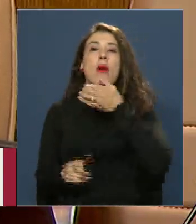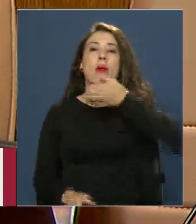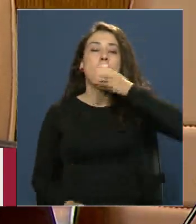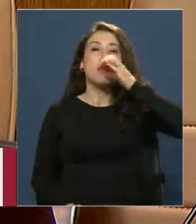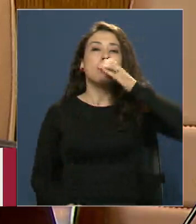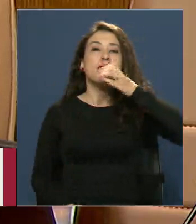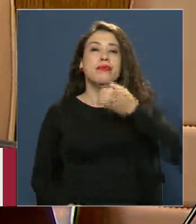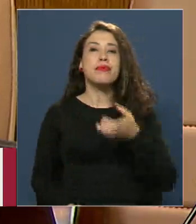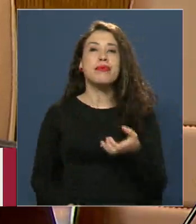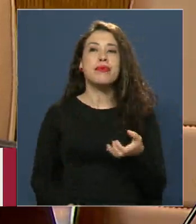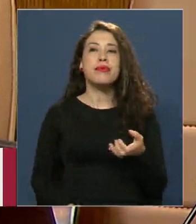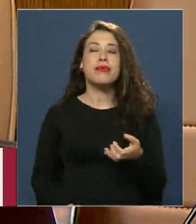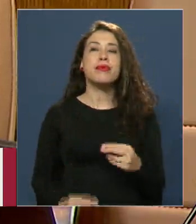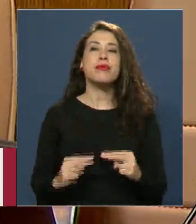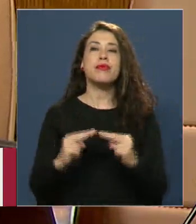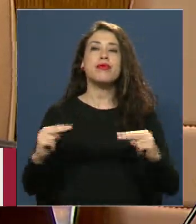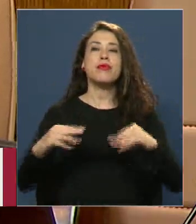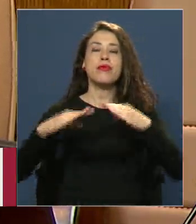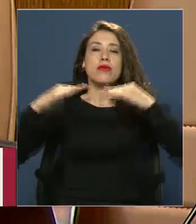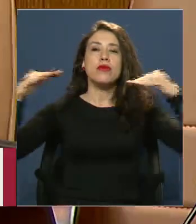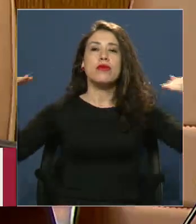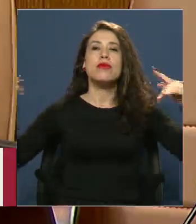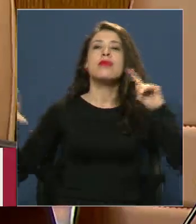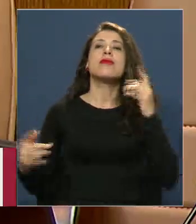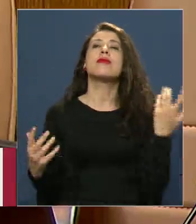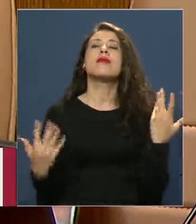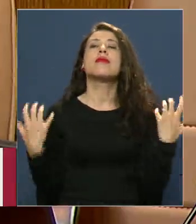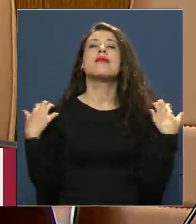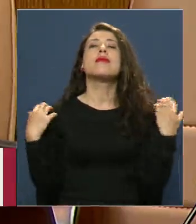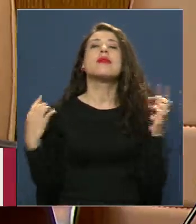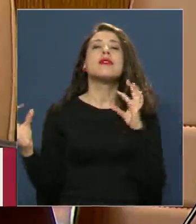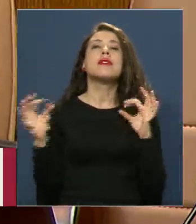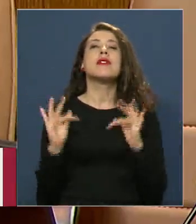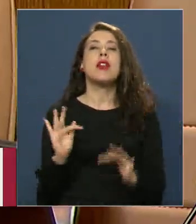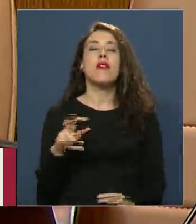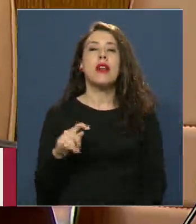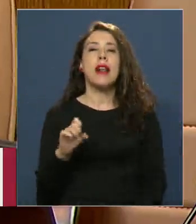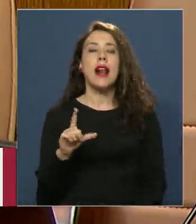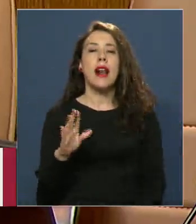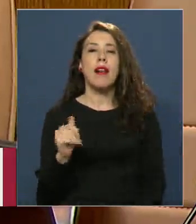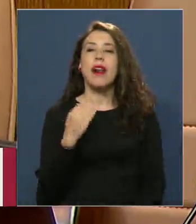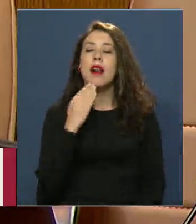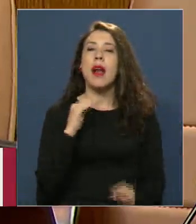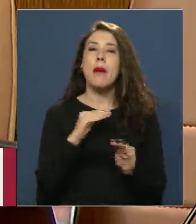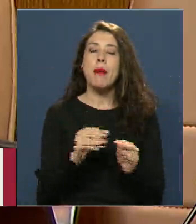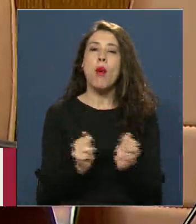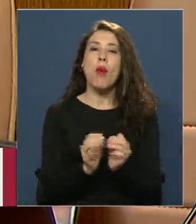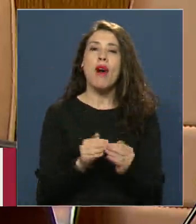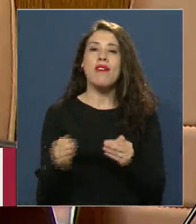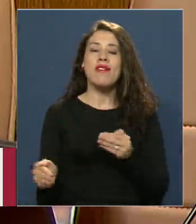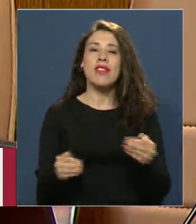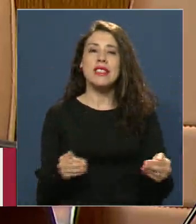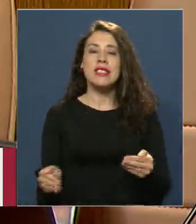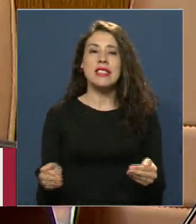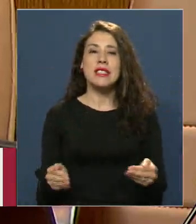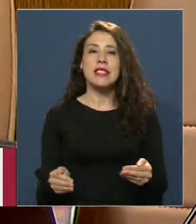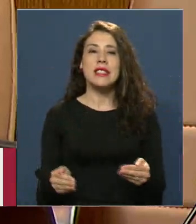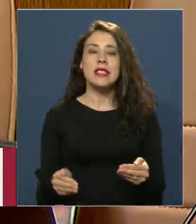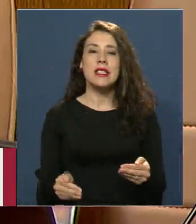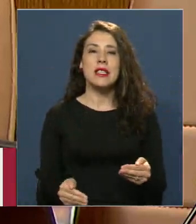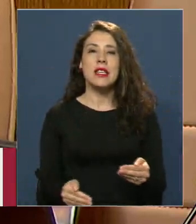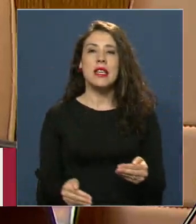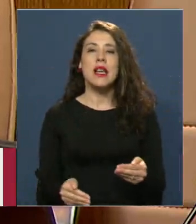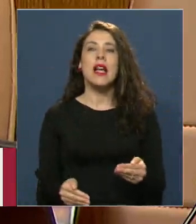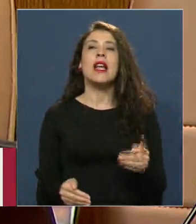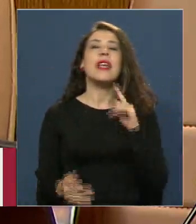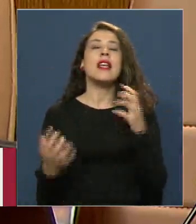Potable Puente Cordillera, que preside la señora Ingrid Fuentealba. Y también con el apoyo de la Junta de Vecinos Pulelfu Las Parras, que